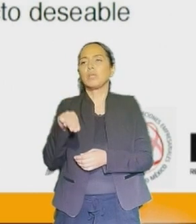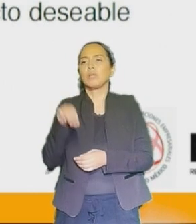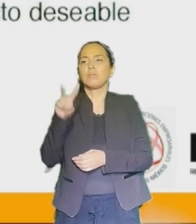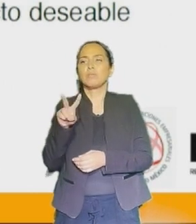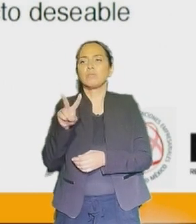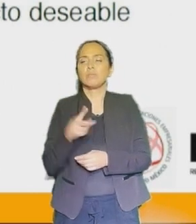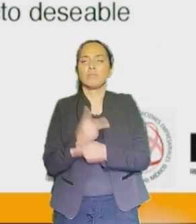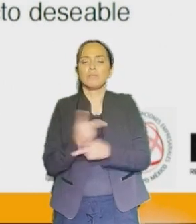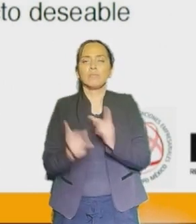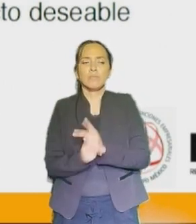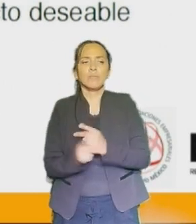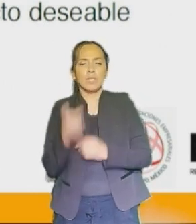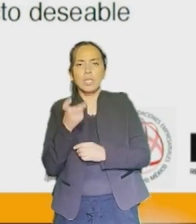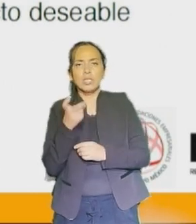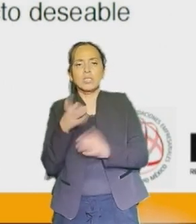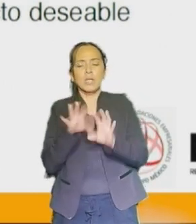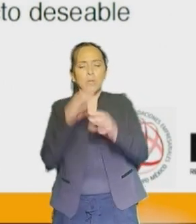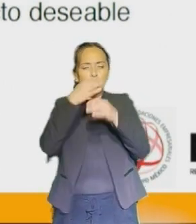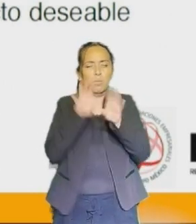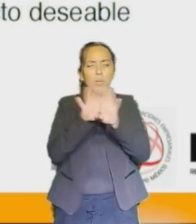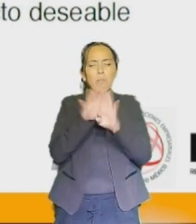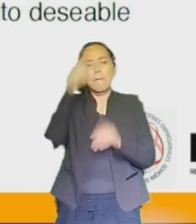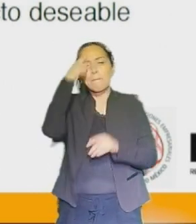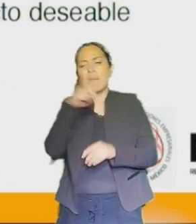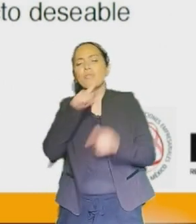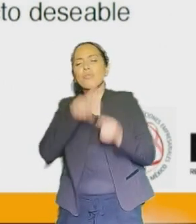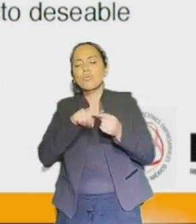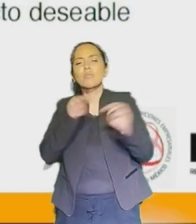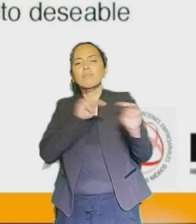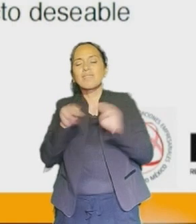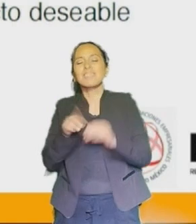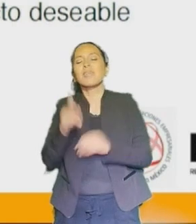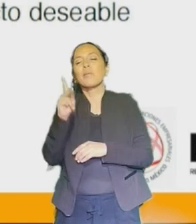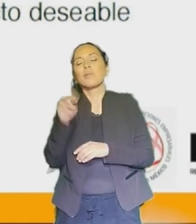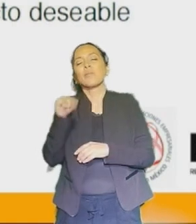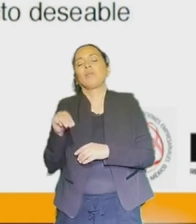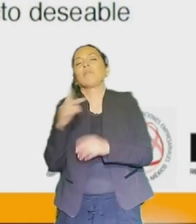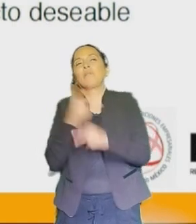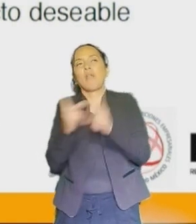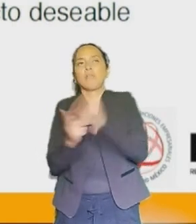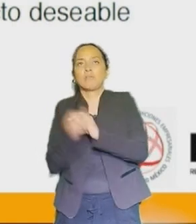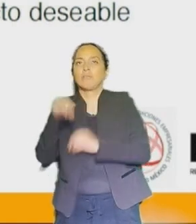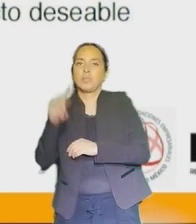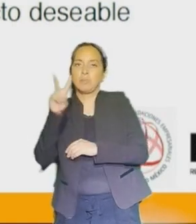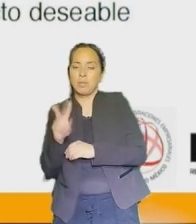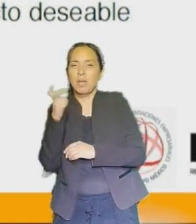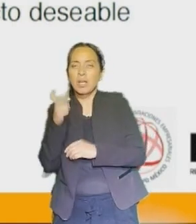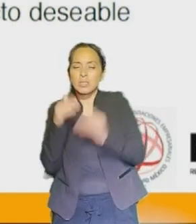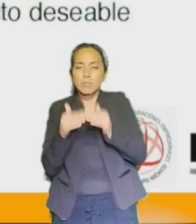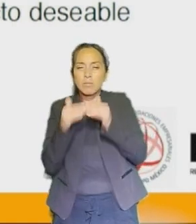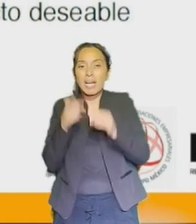mejor un telescopio para saber a dónde se mueve, pues es un producto mínimo viable. Y un yate que tiene ya motor y todo es el